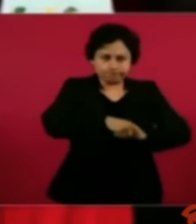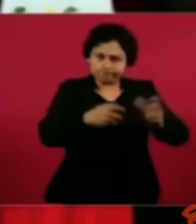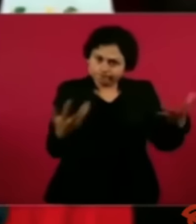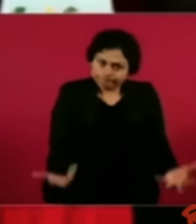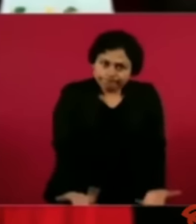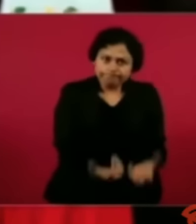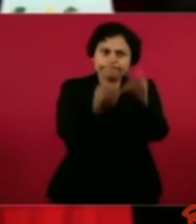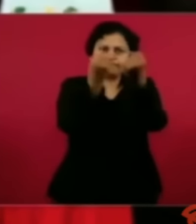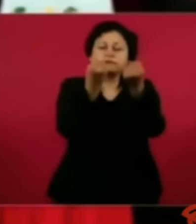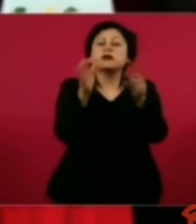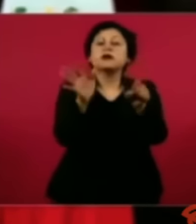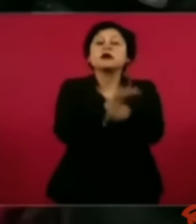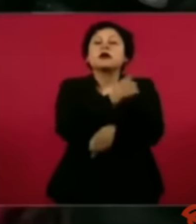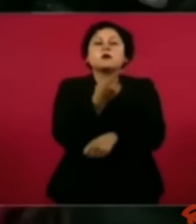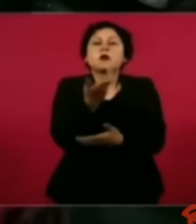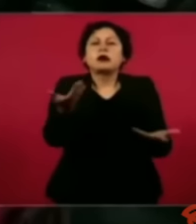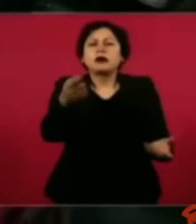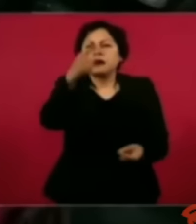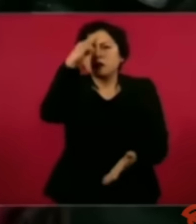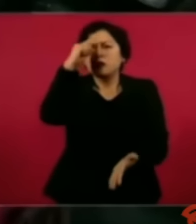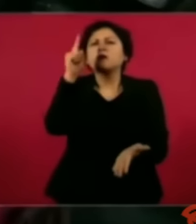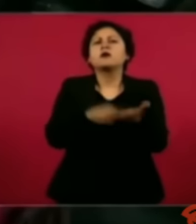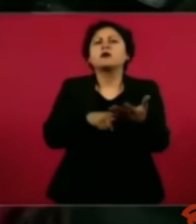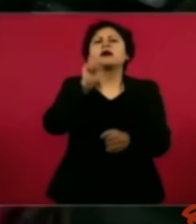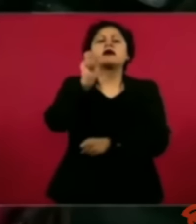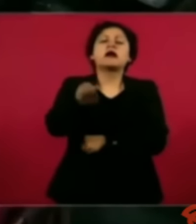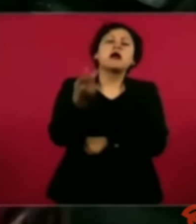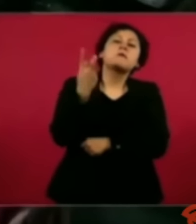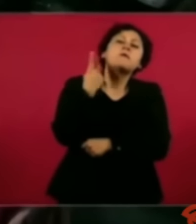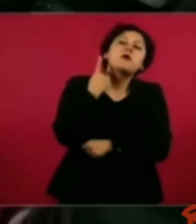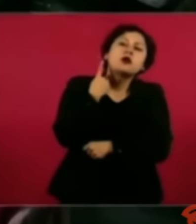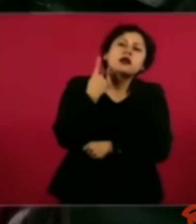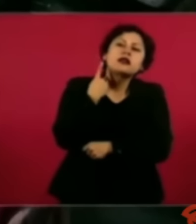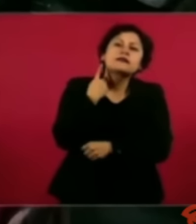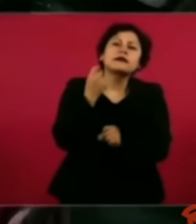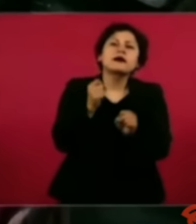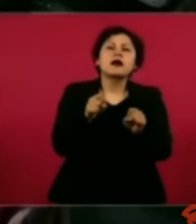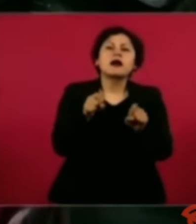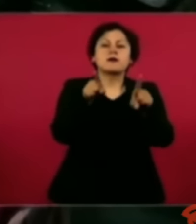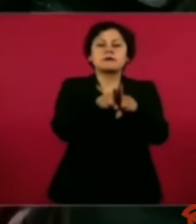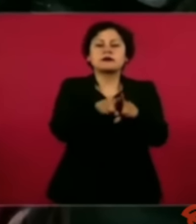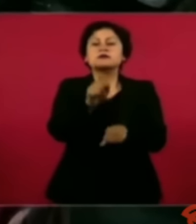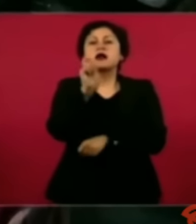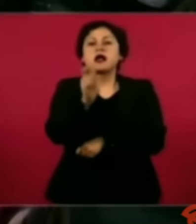Porque si se hubiese mantenido la misma política, si ellos hubiesen gobernado más tiempo,